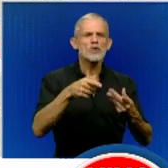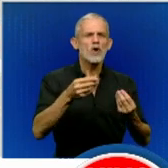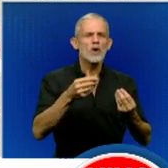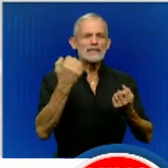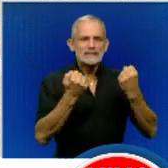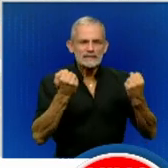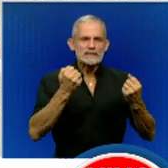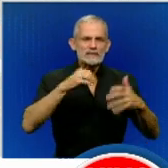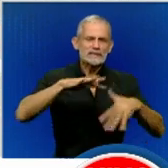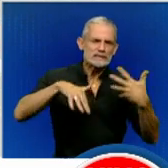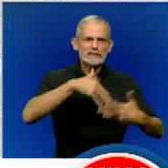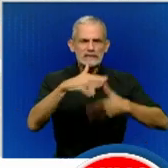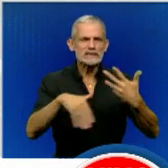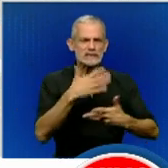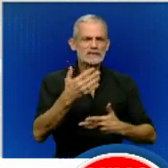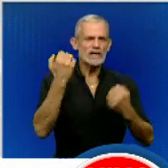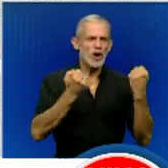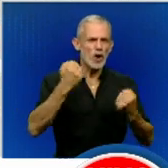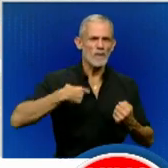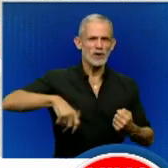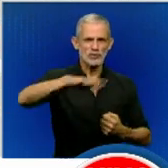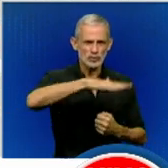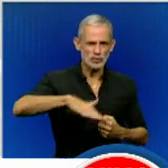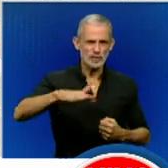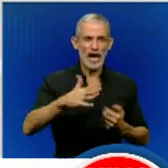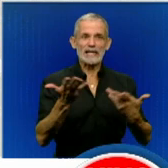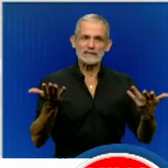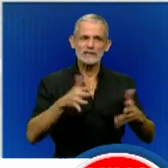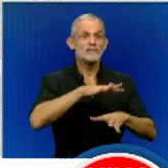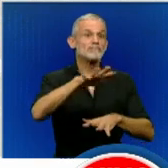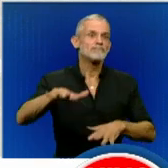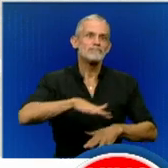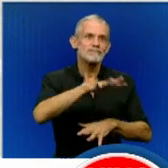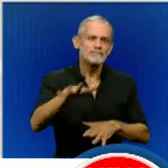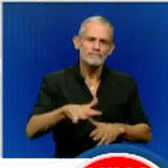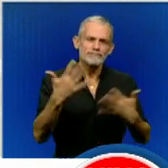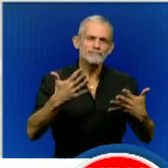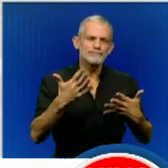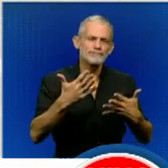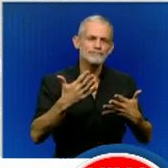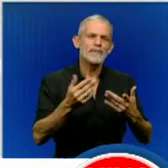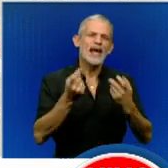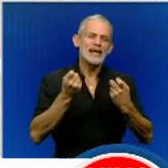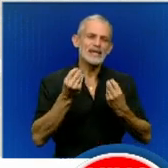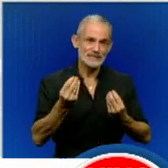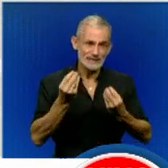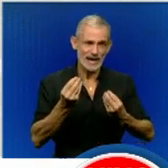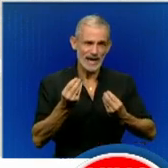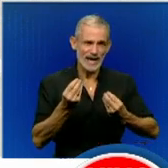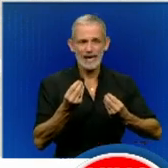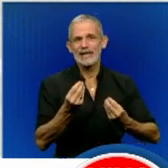económica y social sin precedentes y dado el contexto que estábamos atravesando se determinó la necesidad de